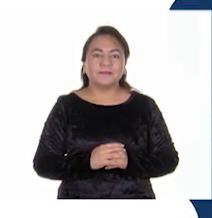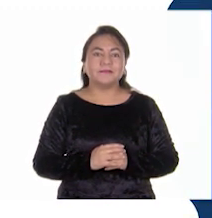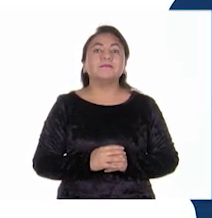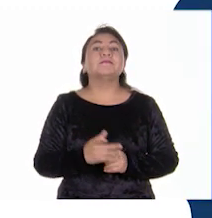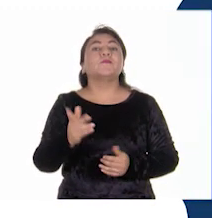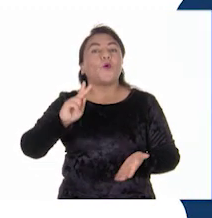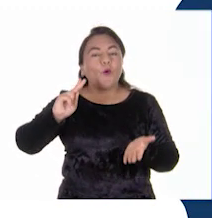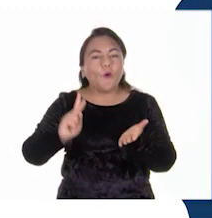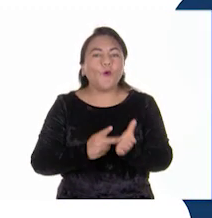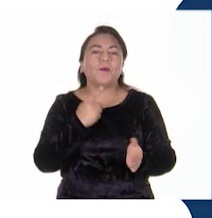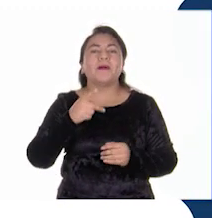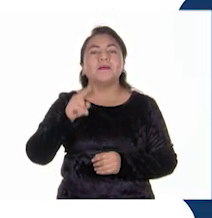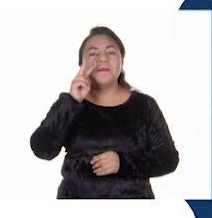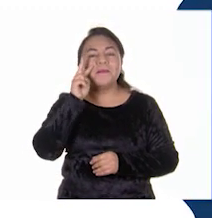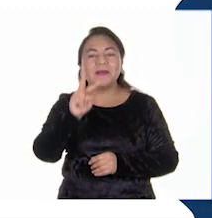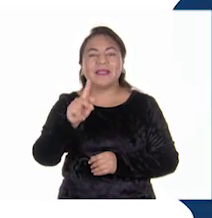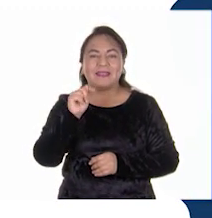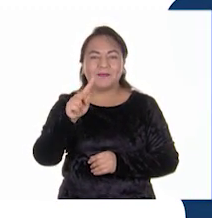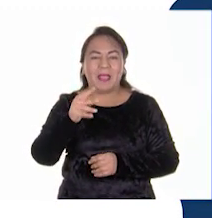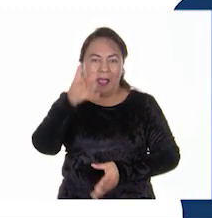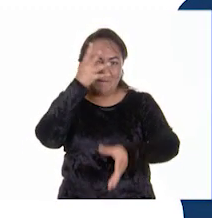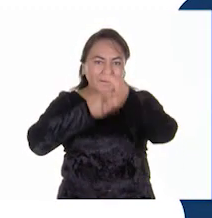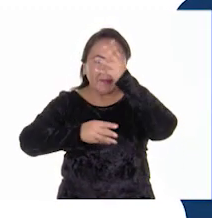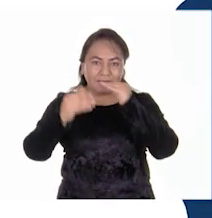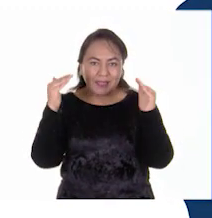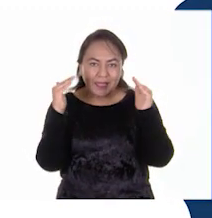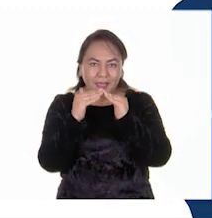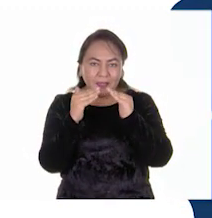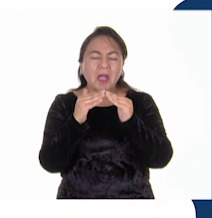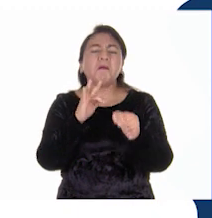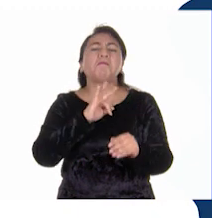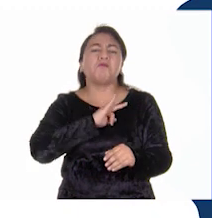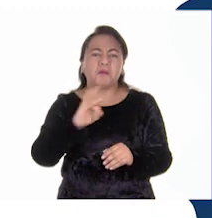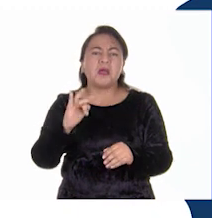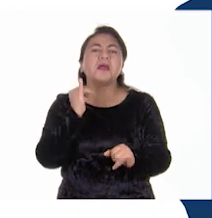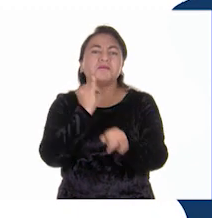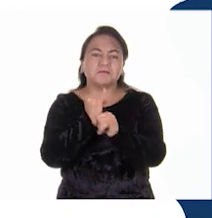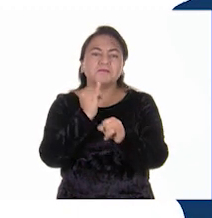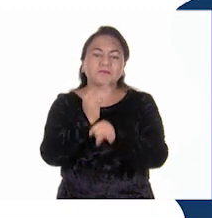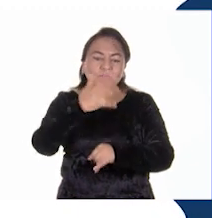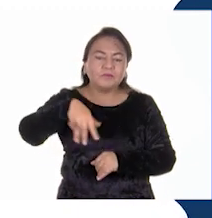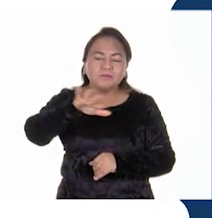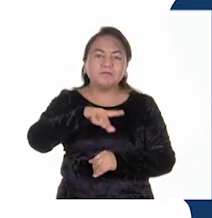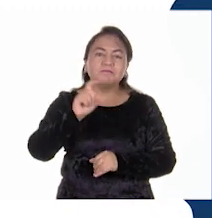Si quieres volver a ver los programas de Aprende en Casa, los puedes encontrar en la siguiente liga: